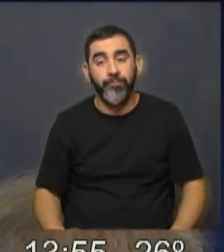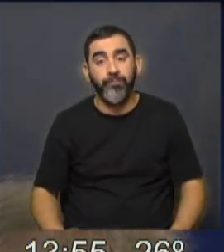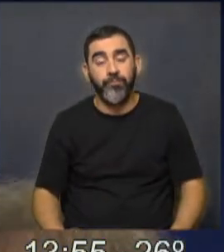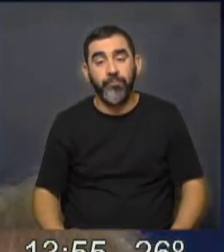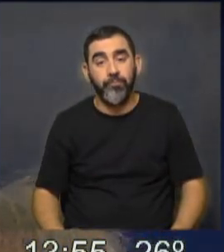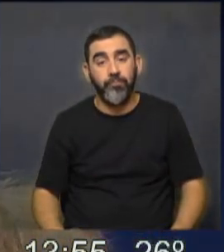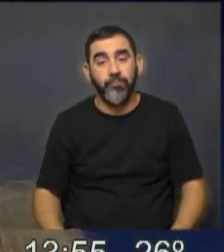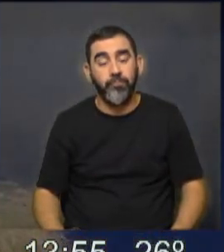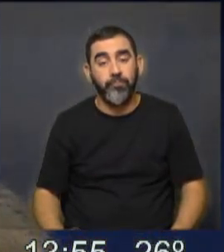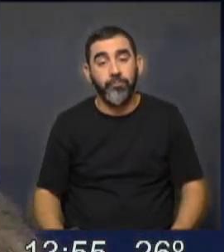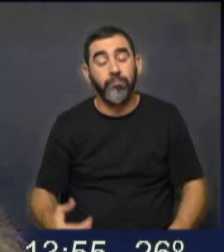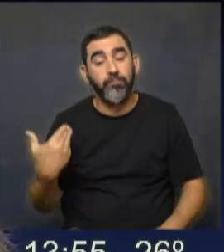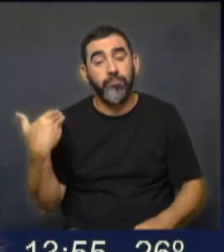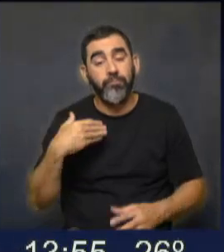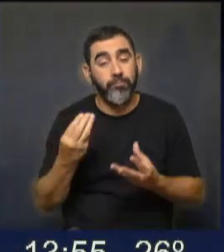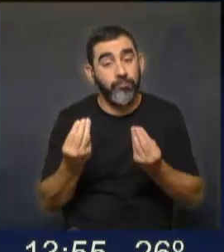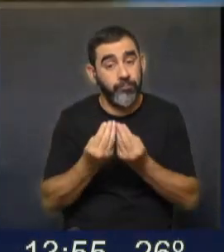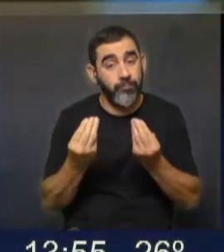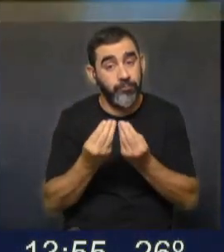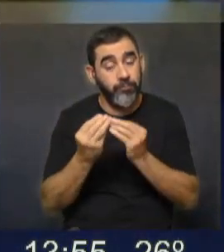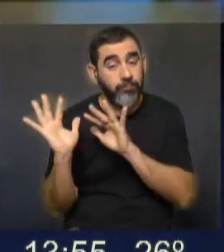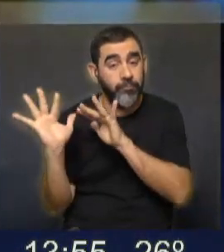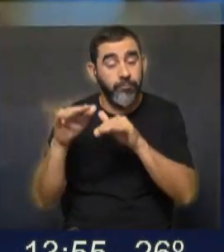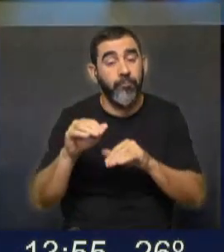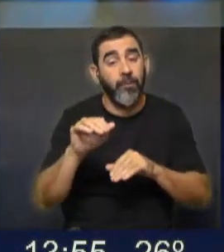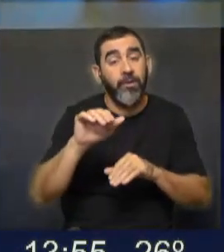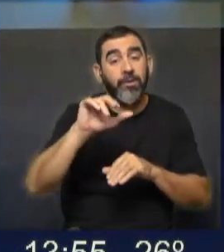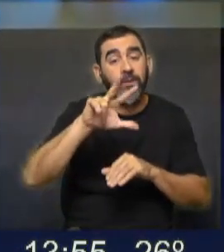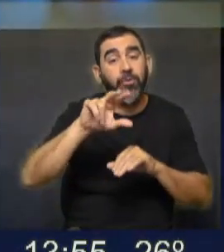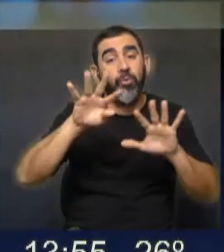una fuerte presencia de argentinos, como le destacaba,